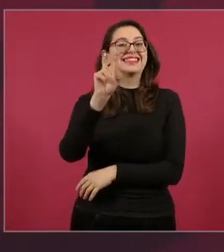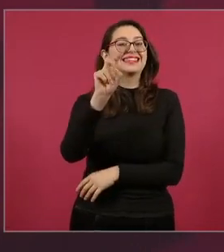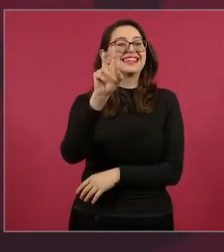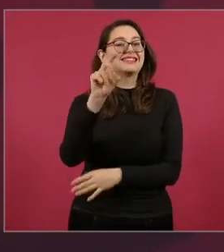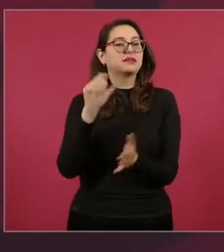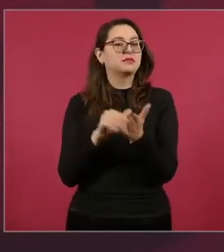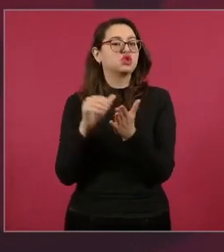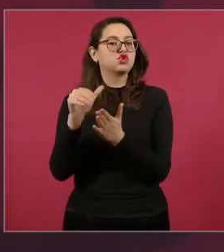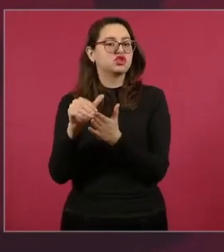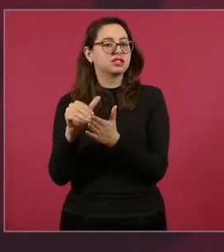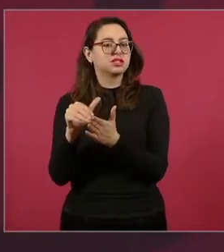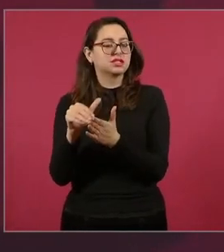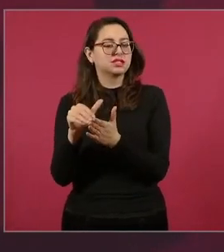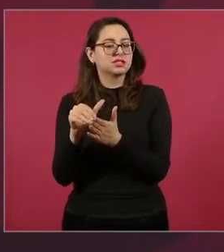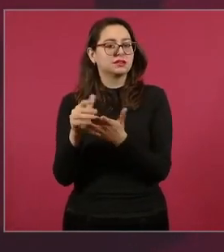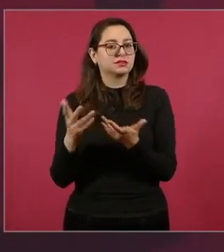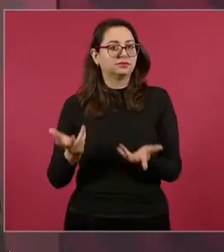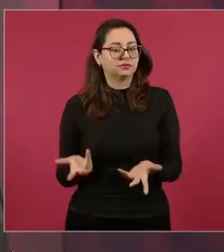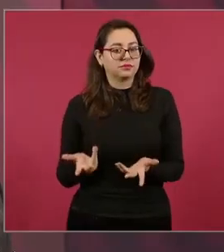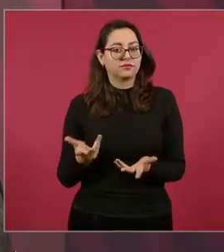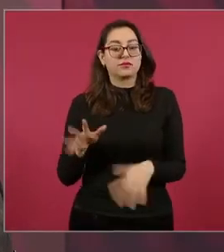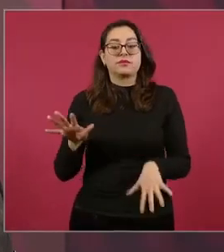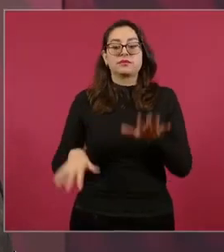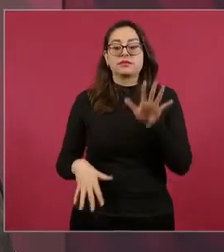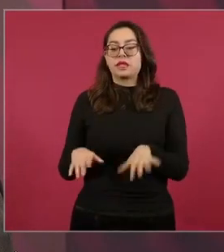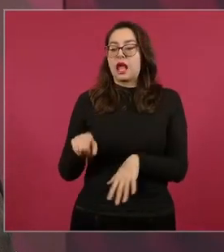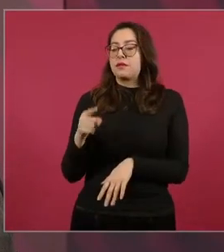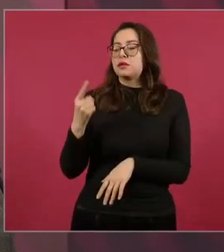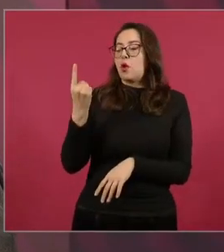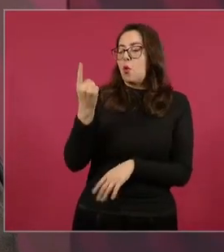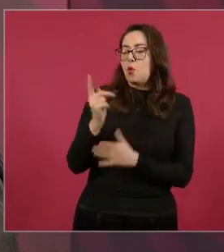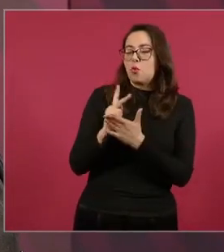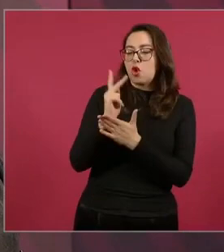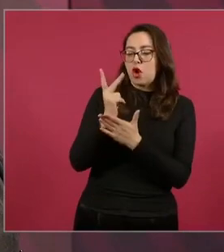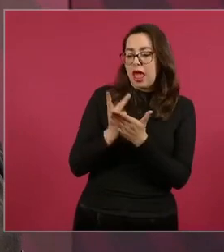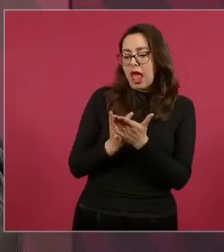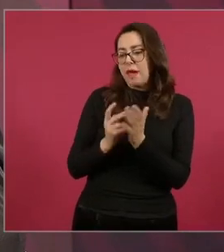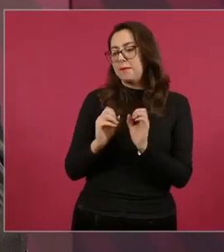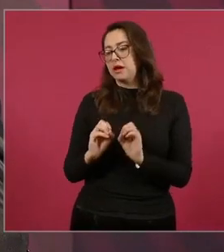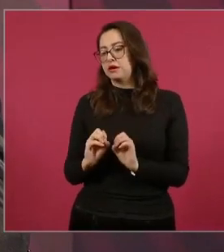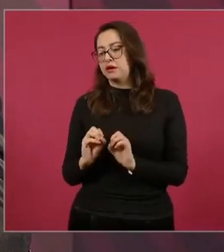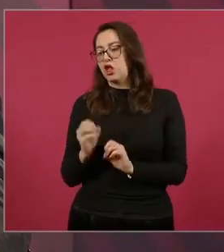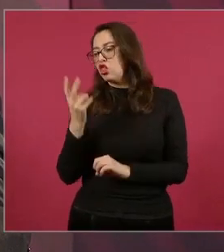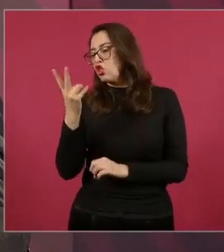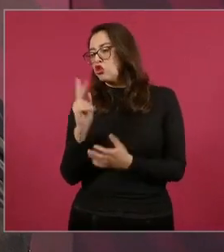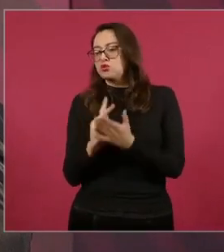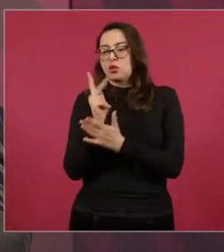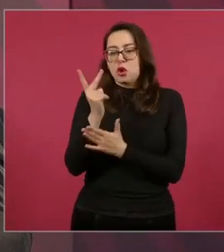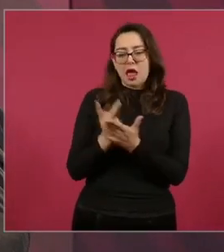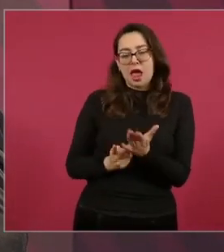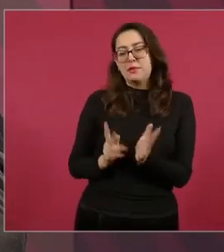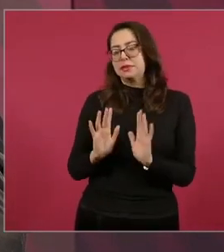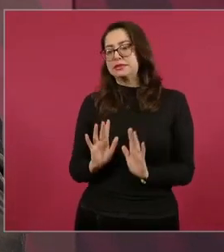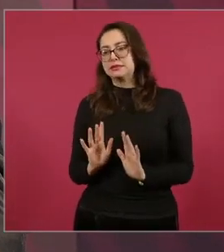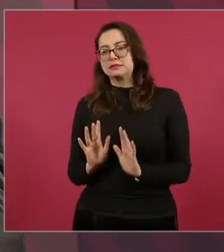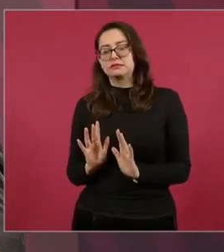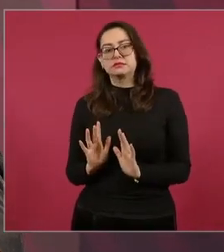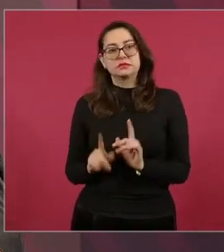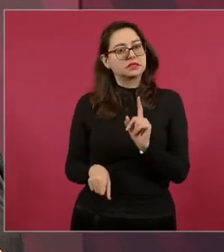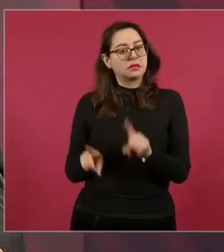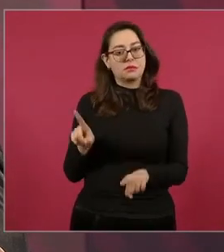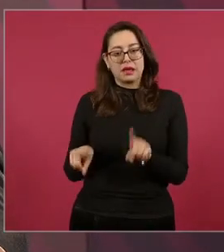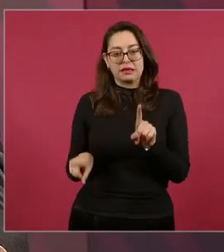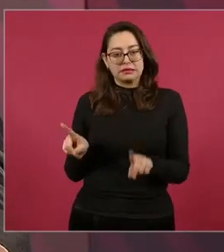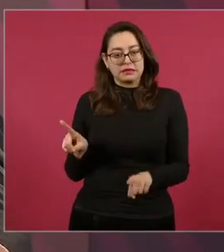Aún cuando sea una pequeña porción del presupuesto, aún cuando sea un programa, ya